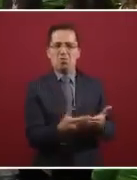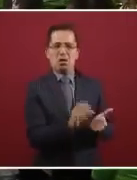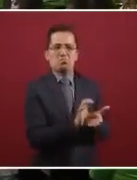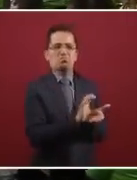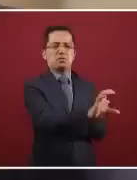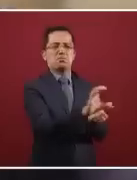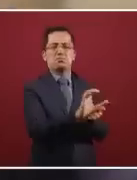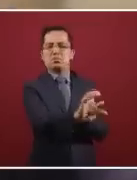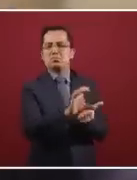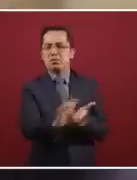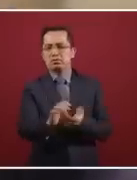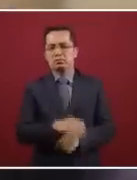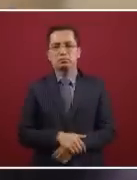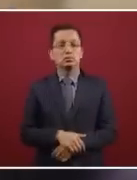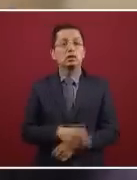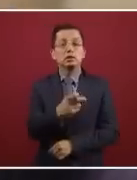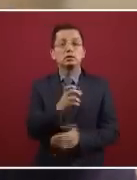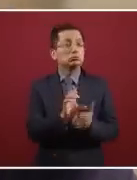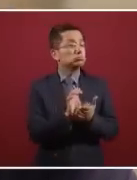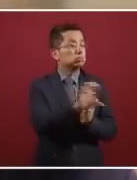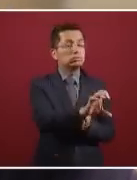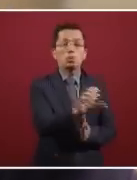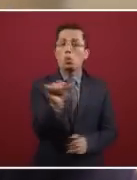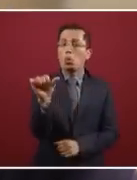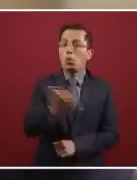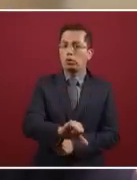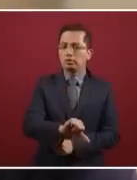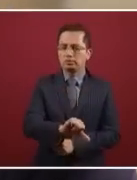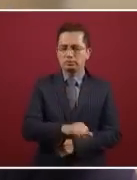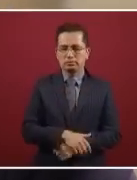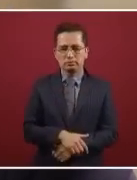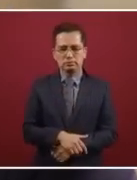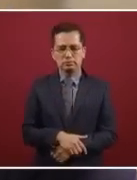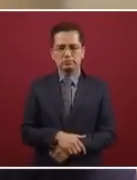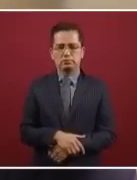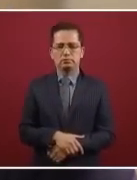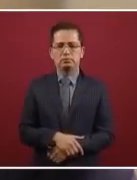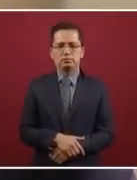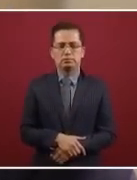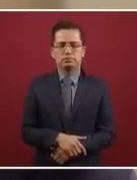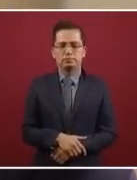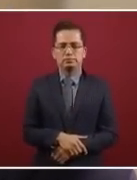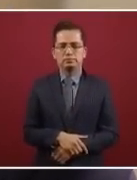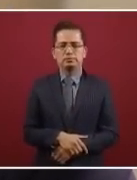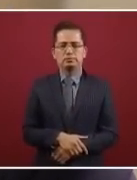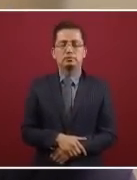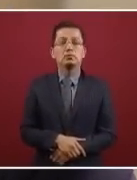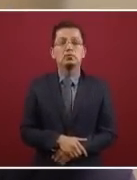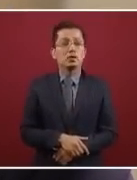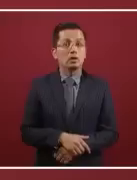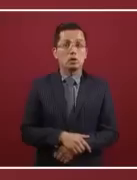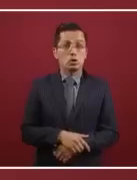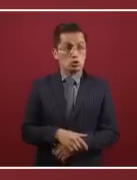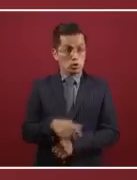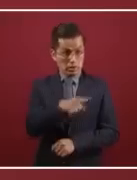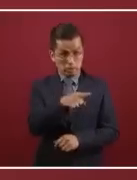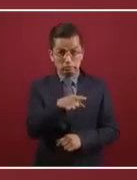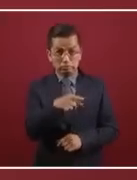a partir del día de hoy. Se entrega a todos los que fueron